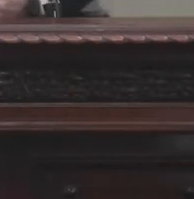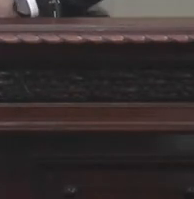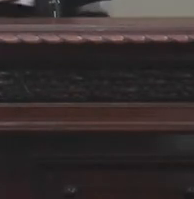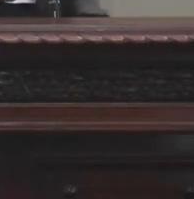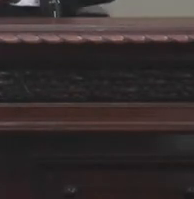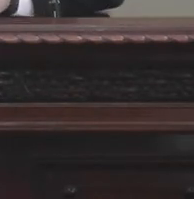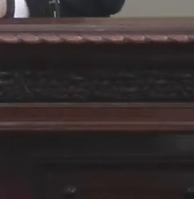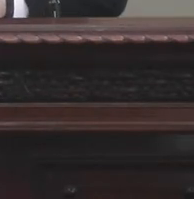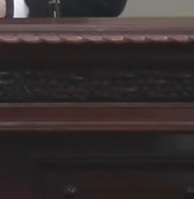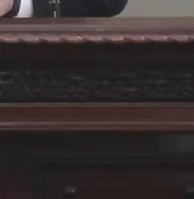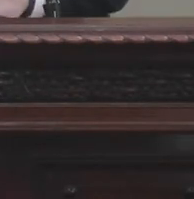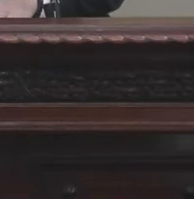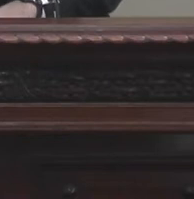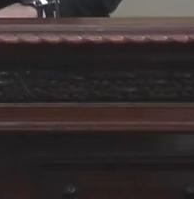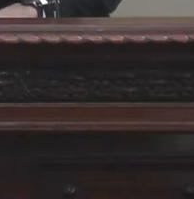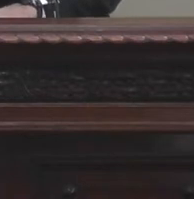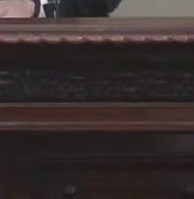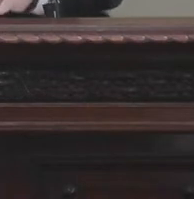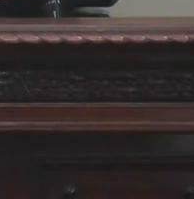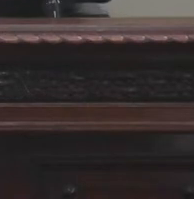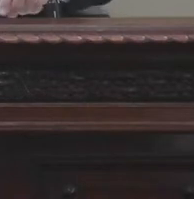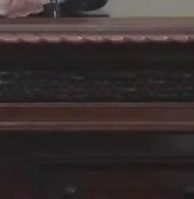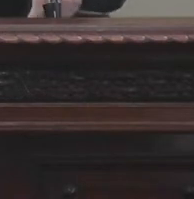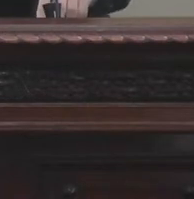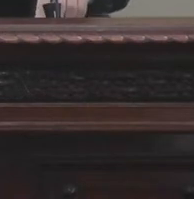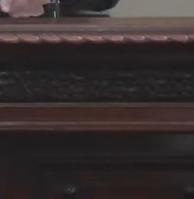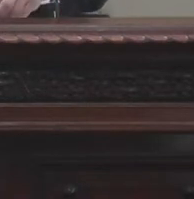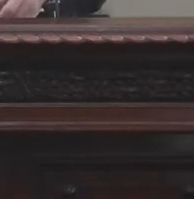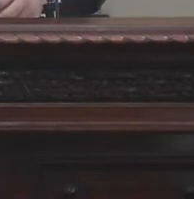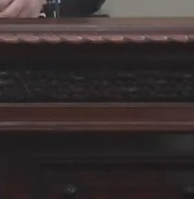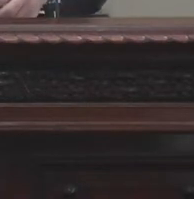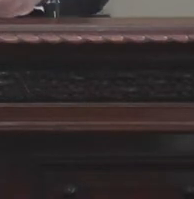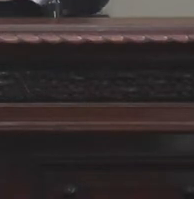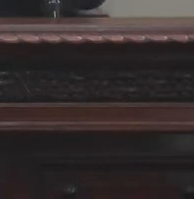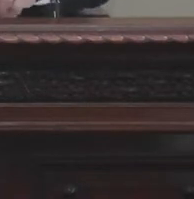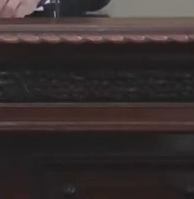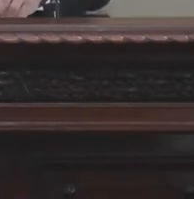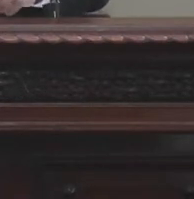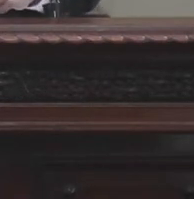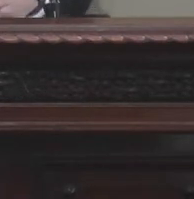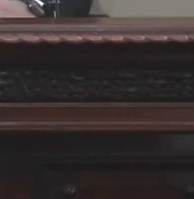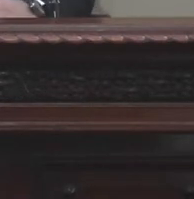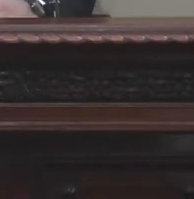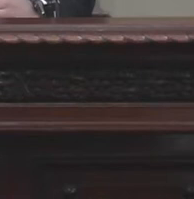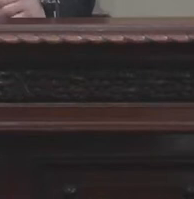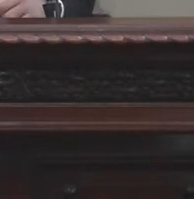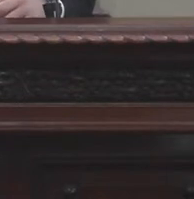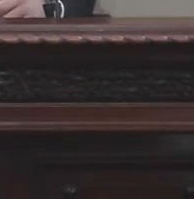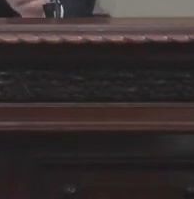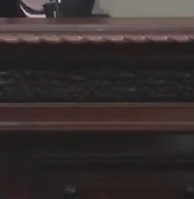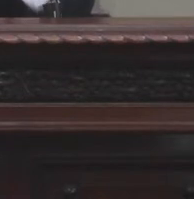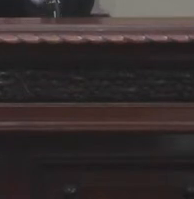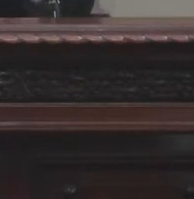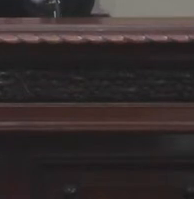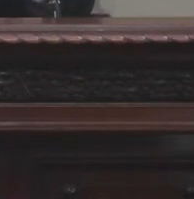vamos a tomar comenzar tomando lista para verificar el quórum por secretaria